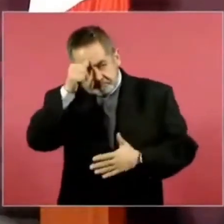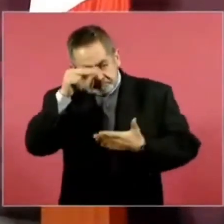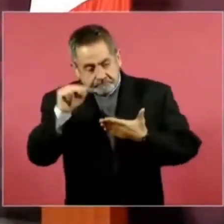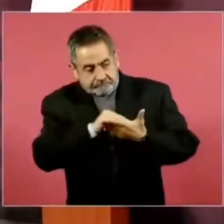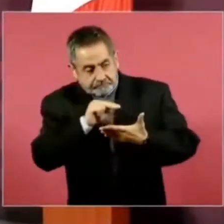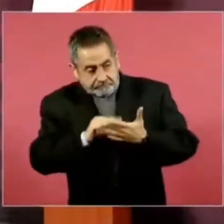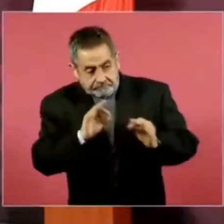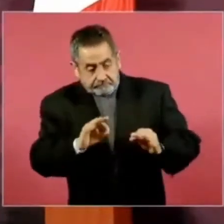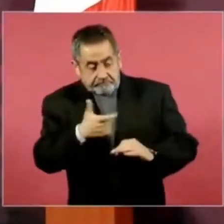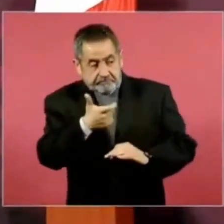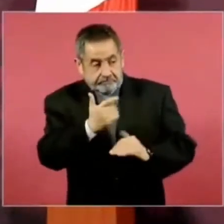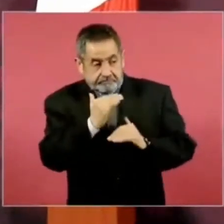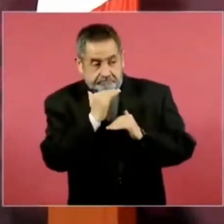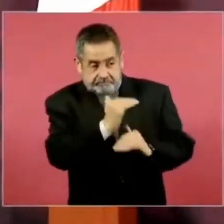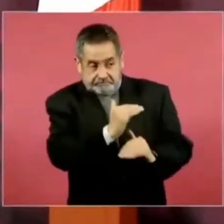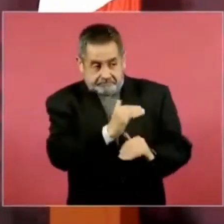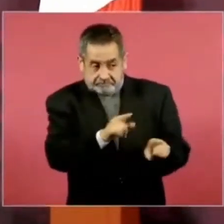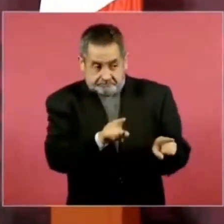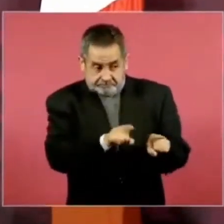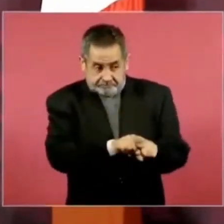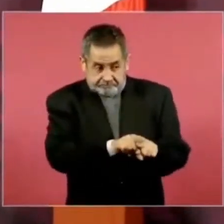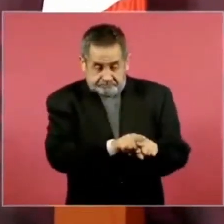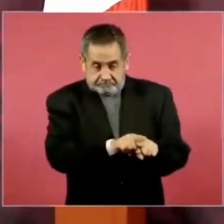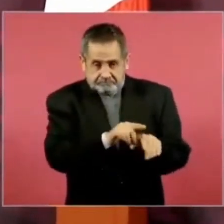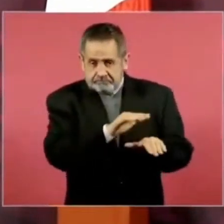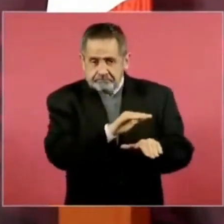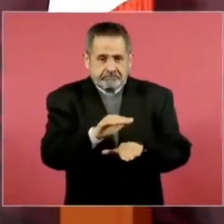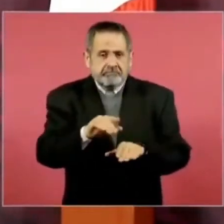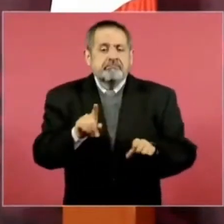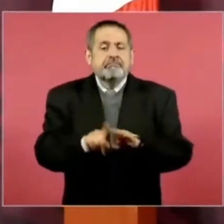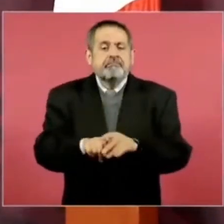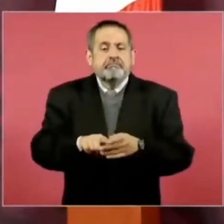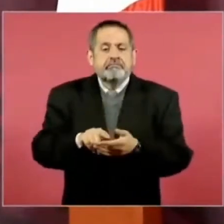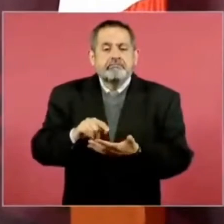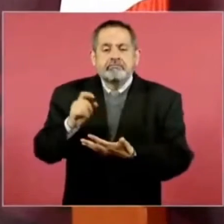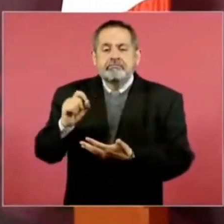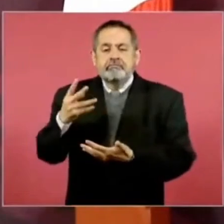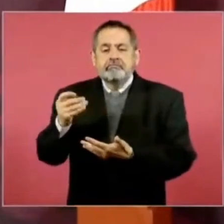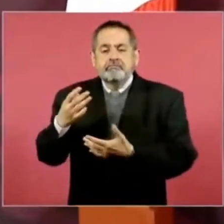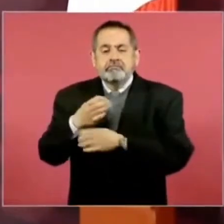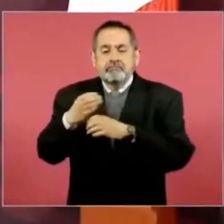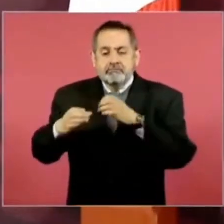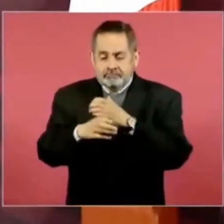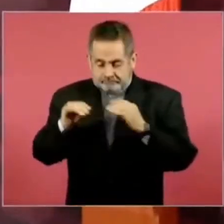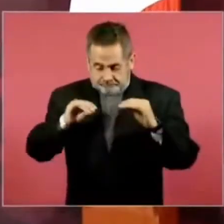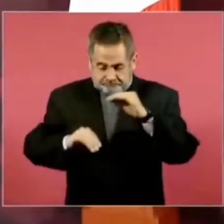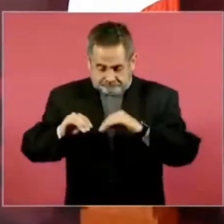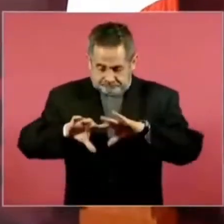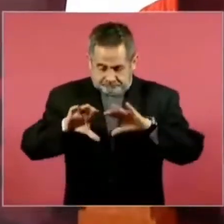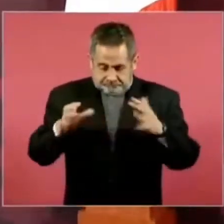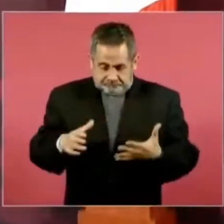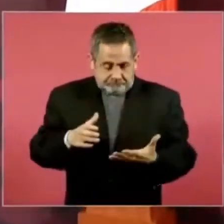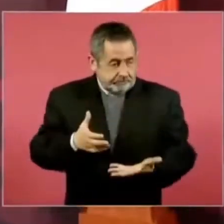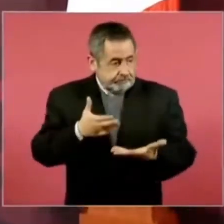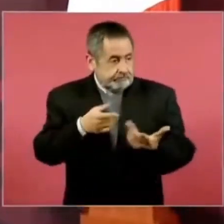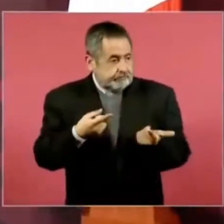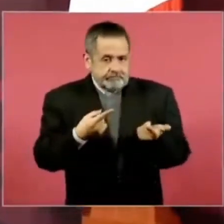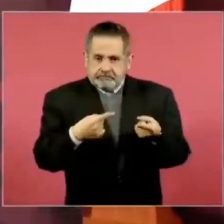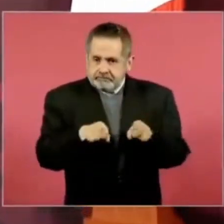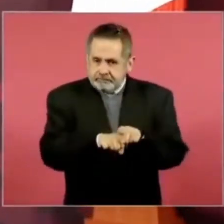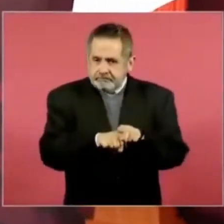se mantengan los precios de la canasta básica de 24 productos sin